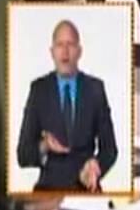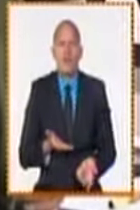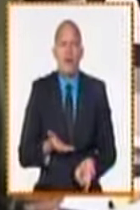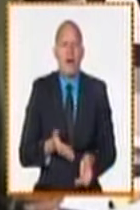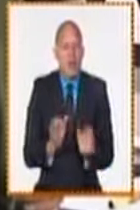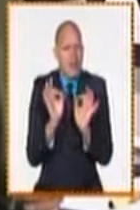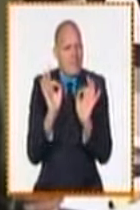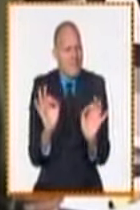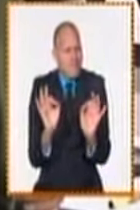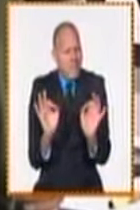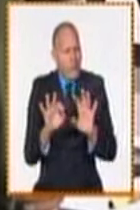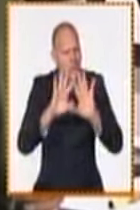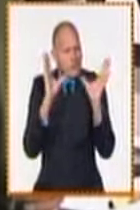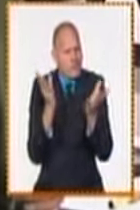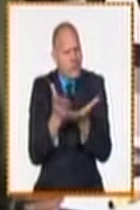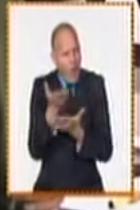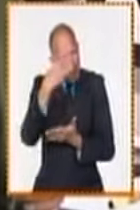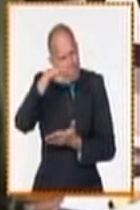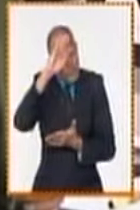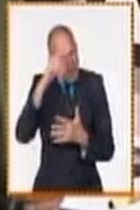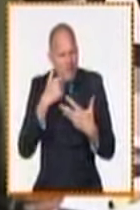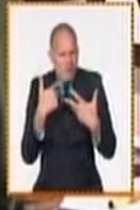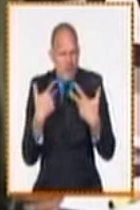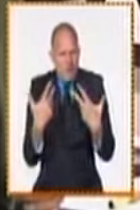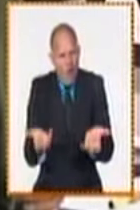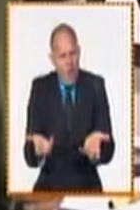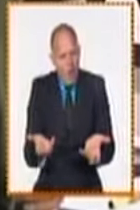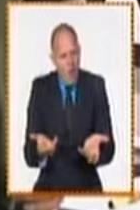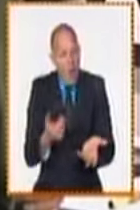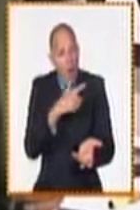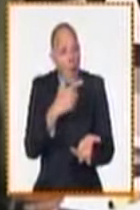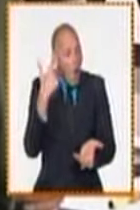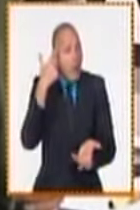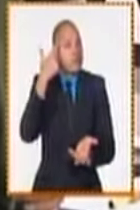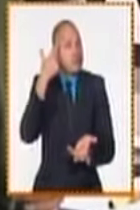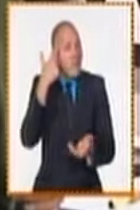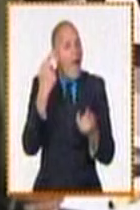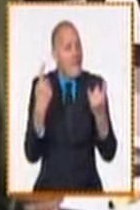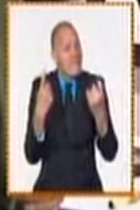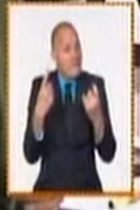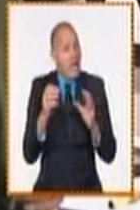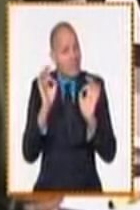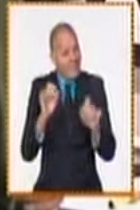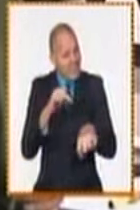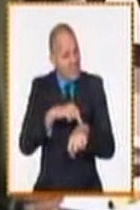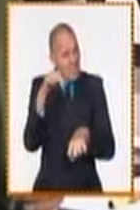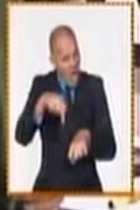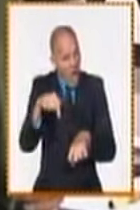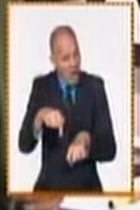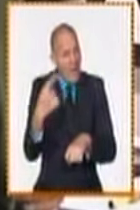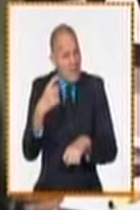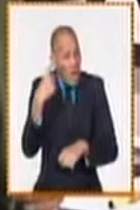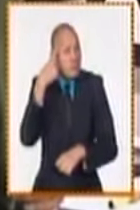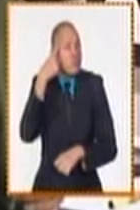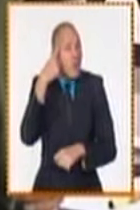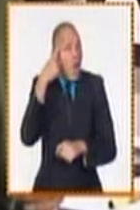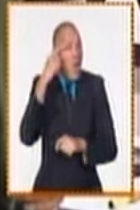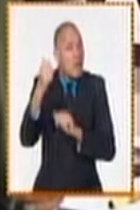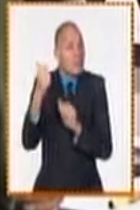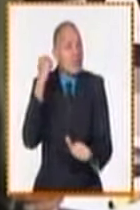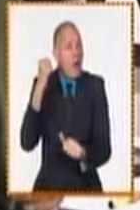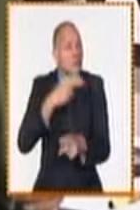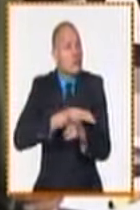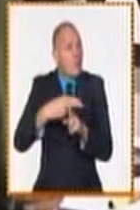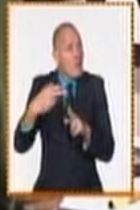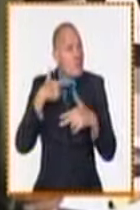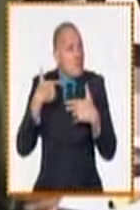de nuestra nación? ¿Cómo se logra imbricar ese pensamiento necesario para estos tiempos con esa preservación de la cultura